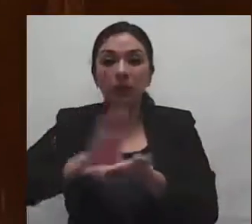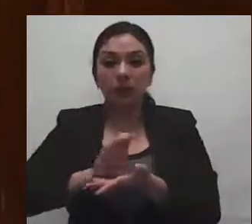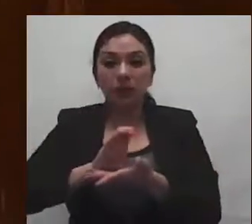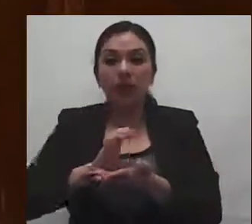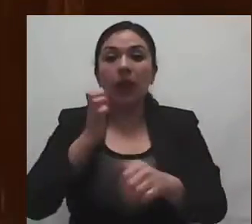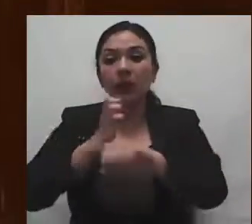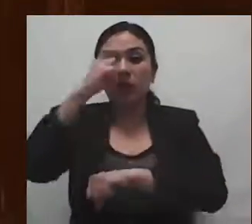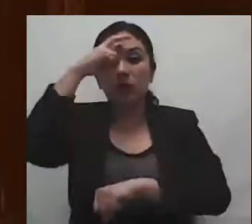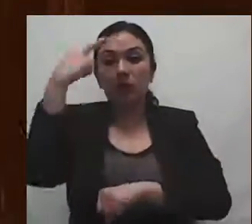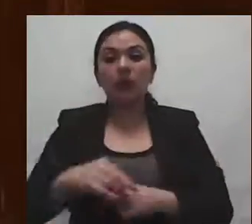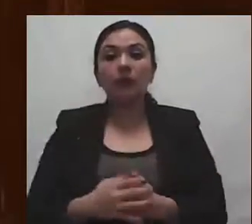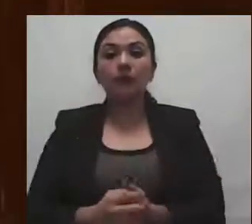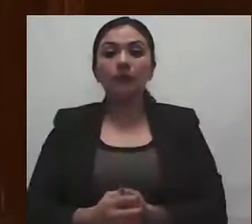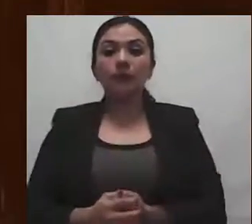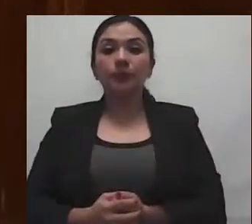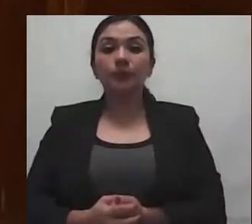México.